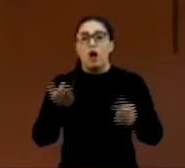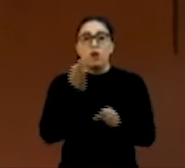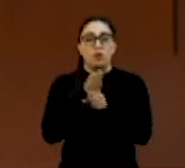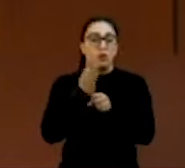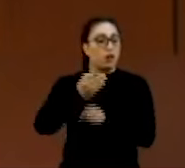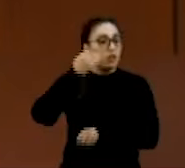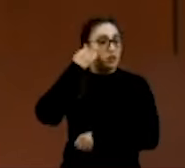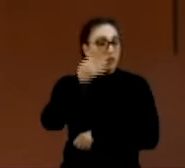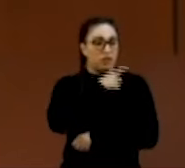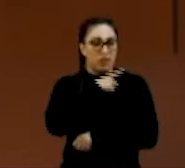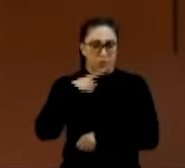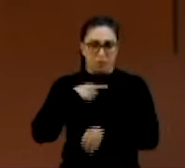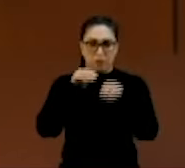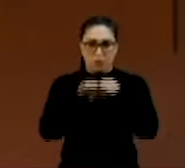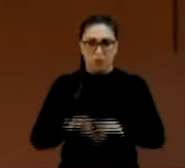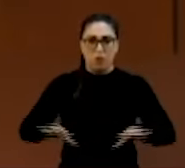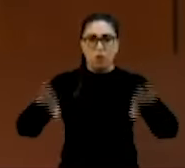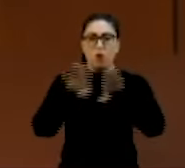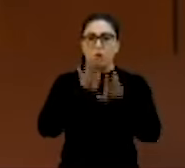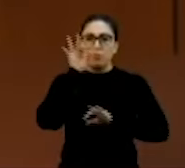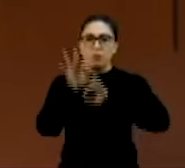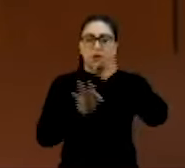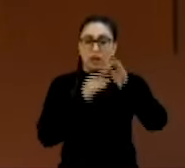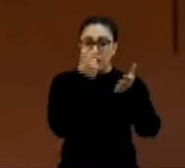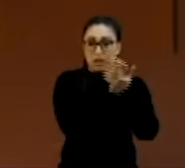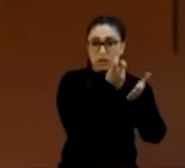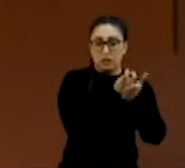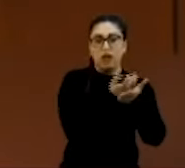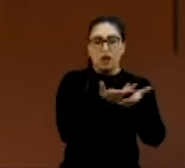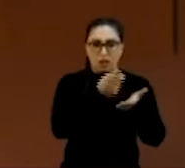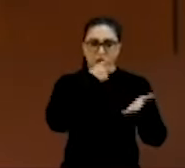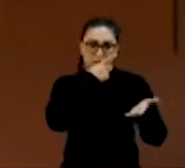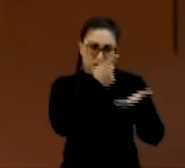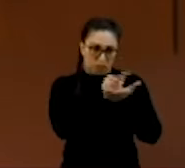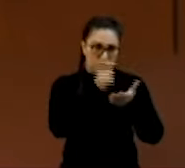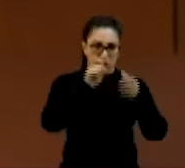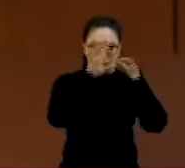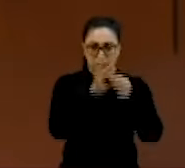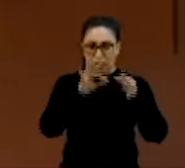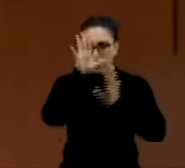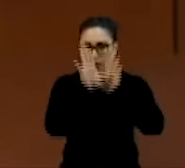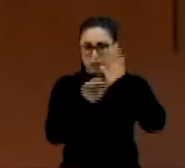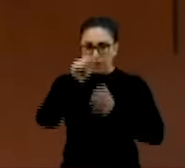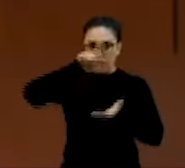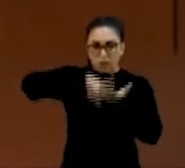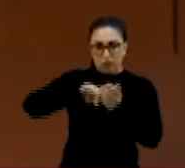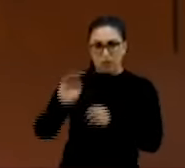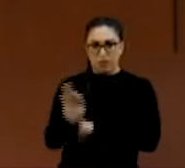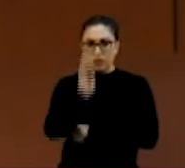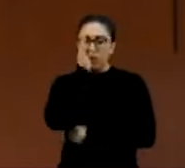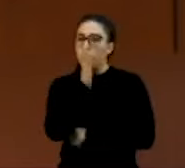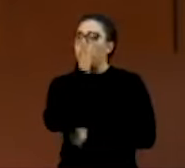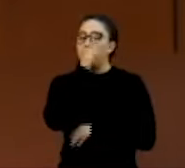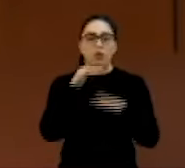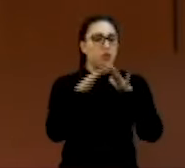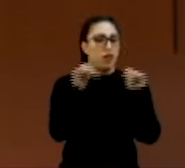saquemos un spot y en ese spot digamos que están en la Constitución y que no pueden ni